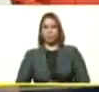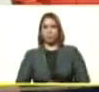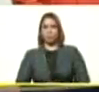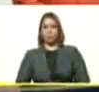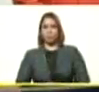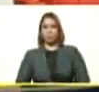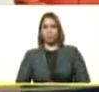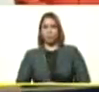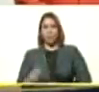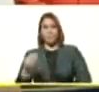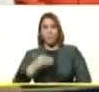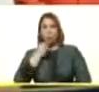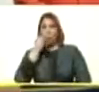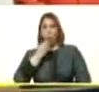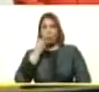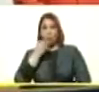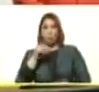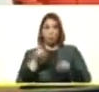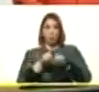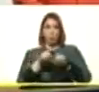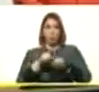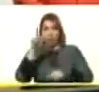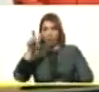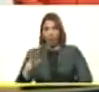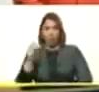Desde los más jovencitos como Alejandra